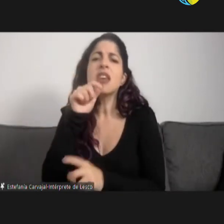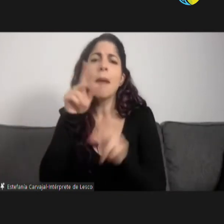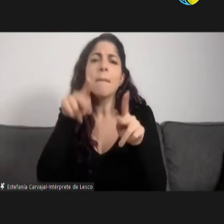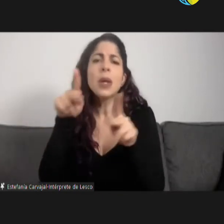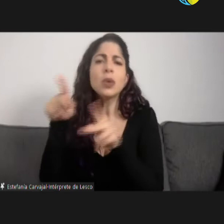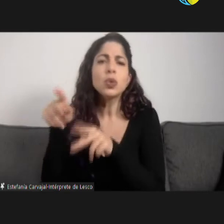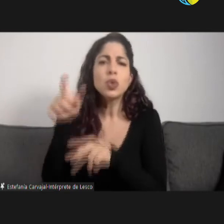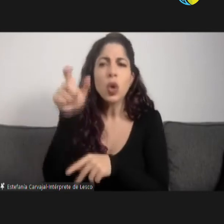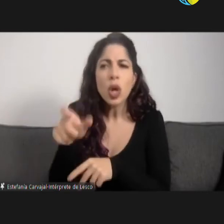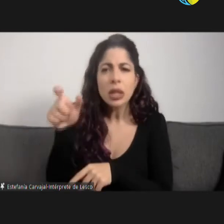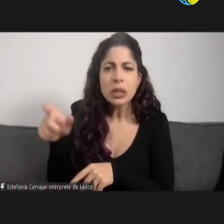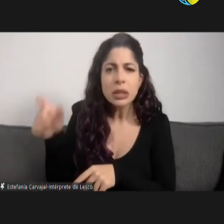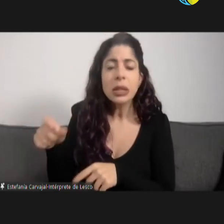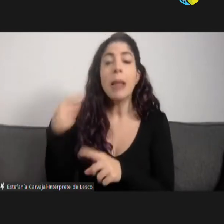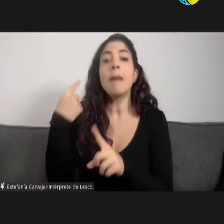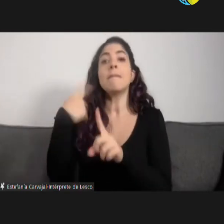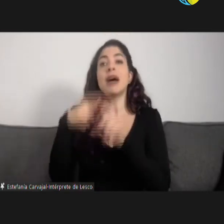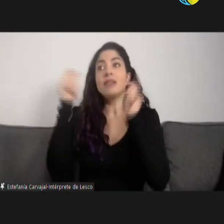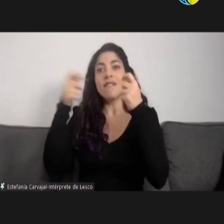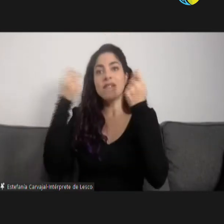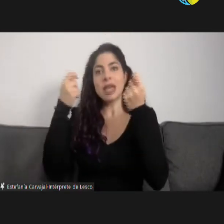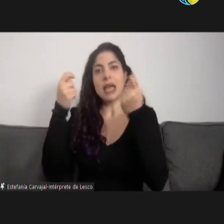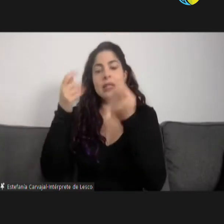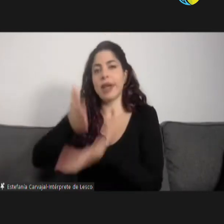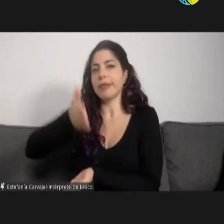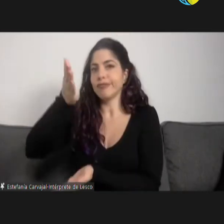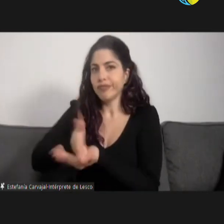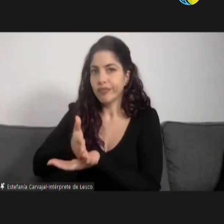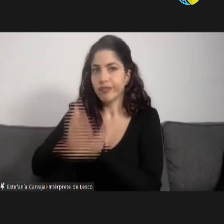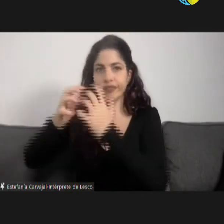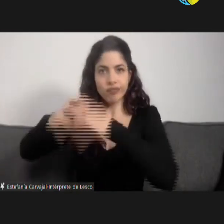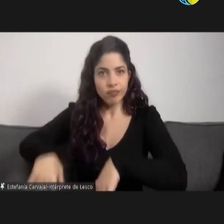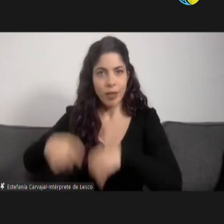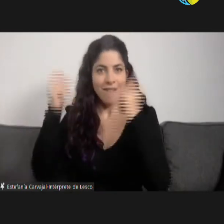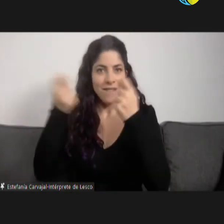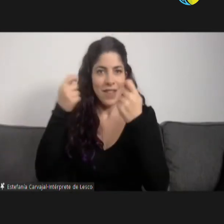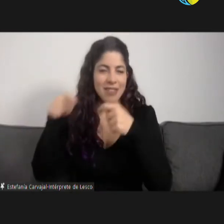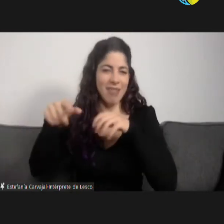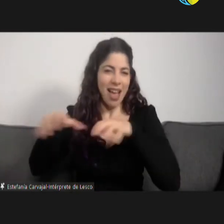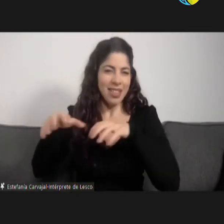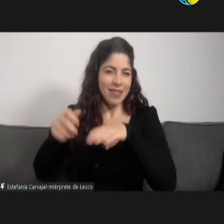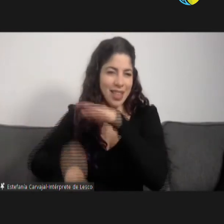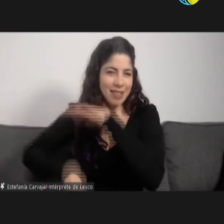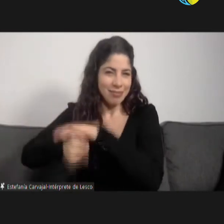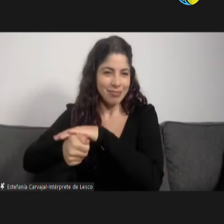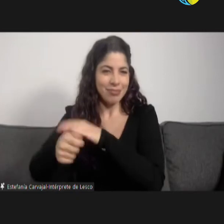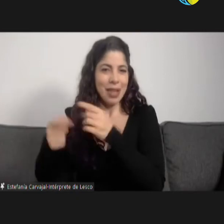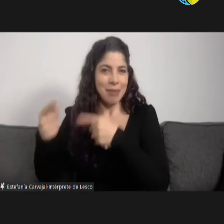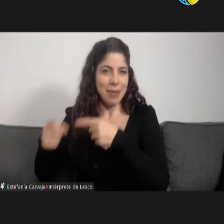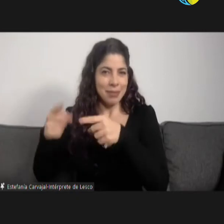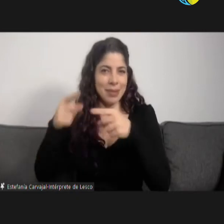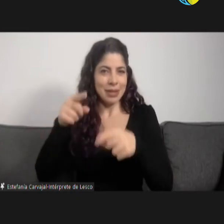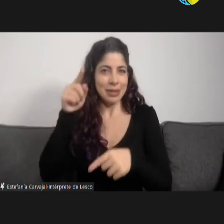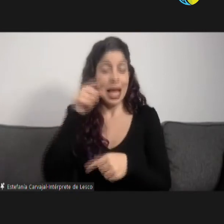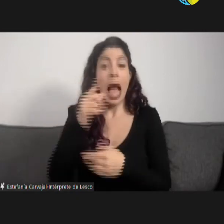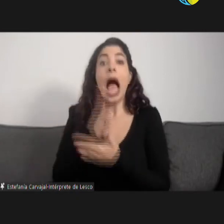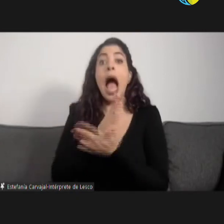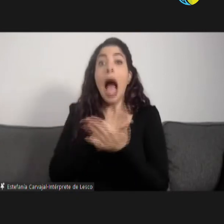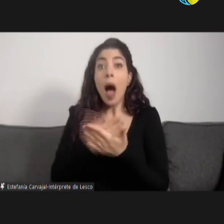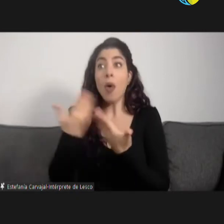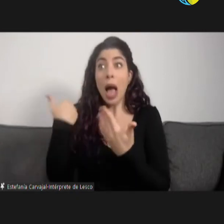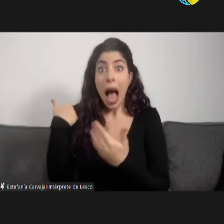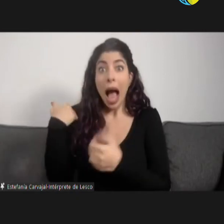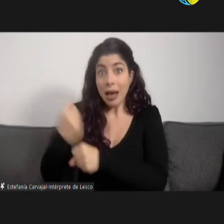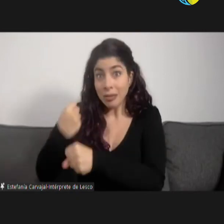para desarticular la fiesta de las personas o las actividades clandestinas que se están presentando. A pesar de esto, hacemos un